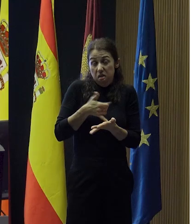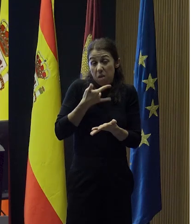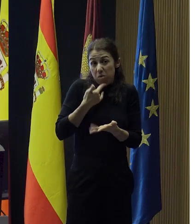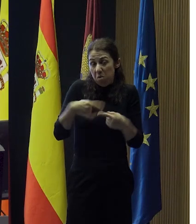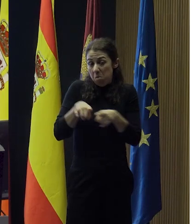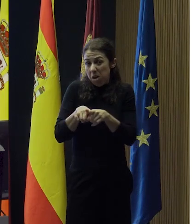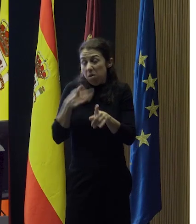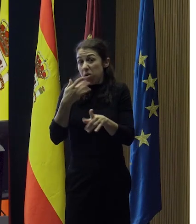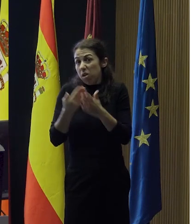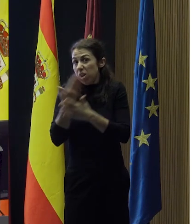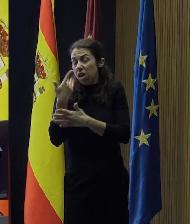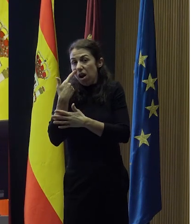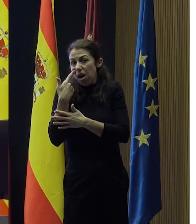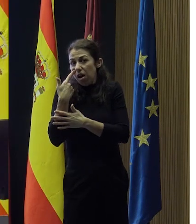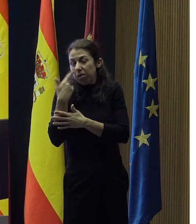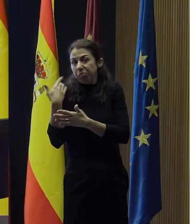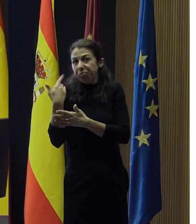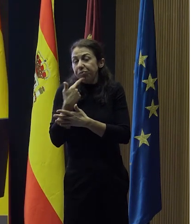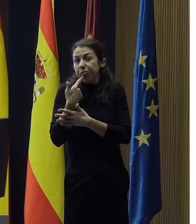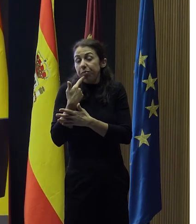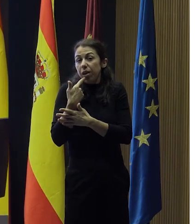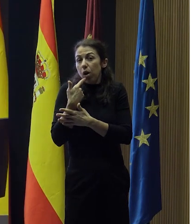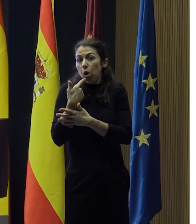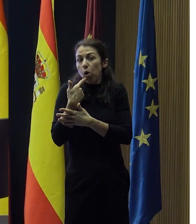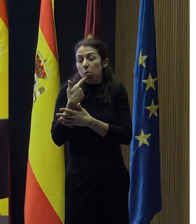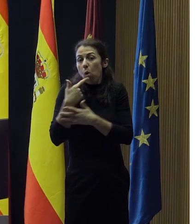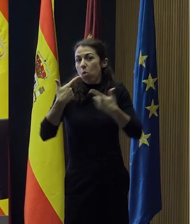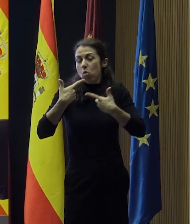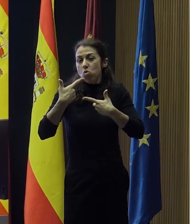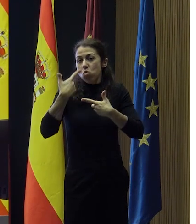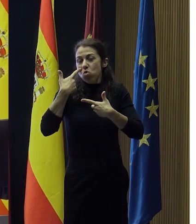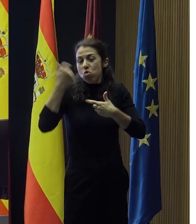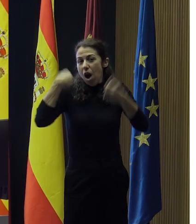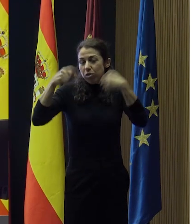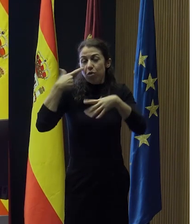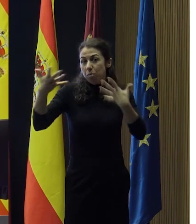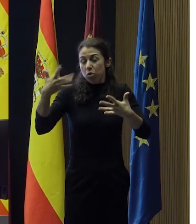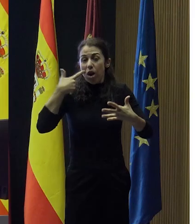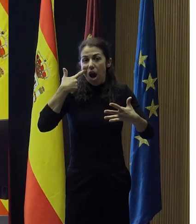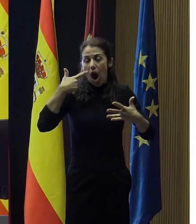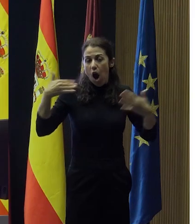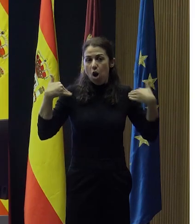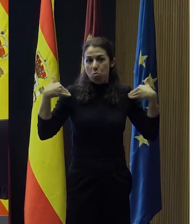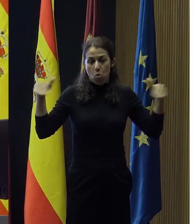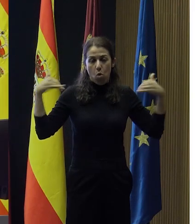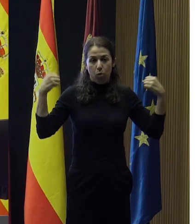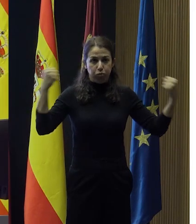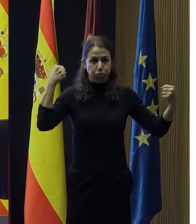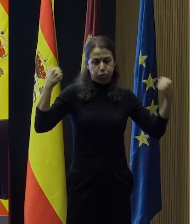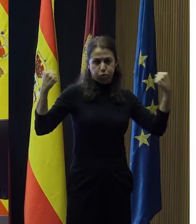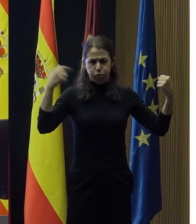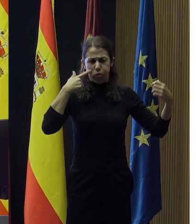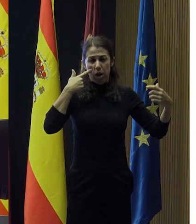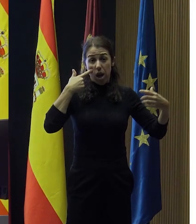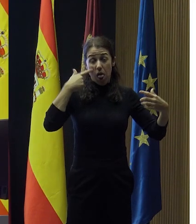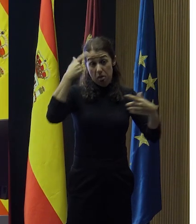pues no sé, el otro día salió por ahí alguno, Schwarzenegger, ¿no? Que entrena el músculo. El cerebro es un músculo y